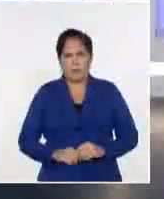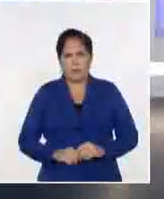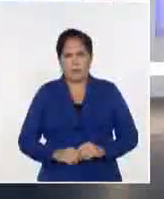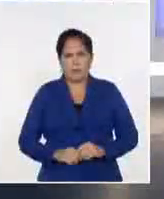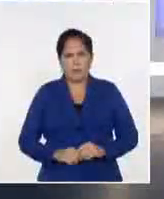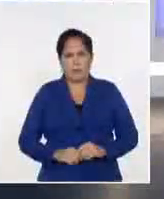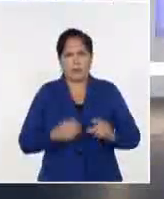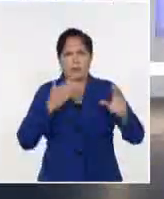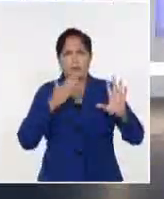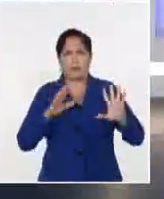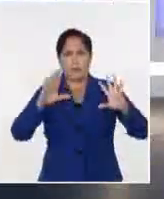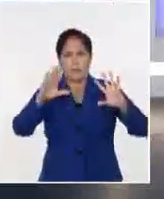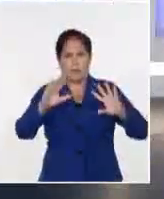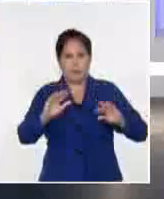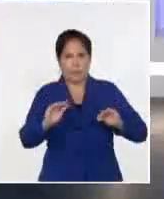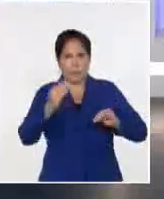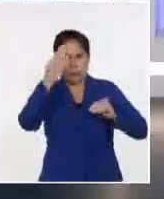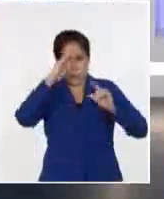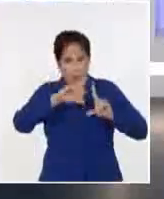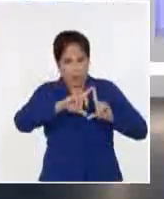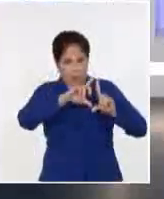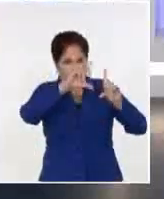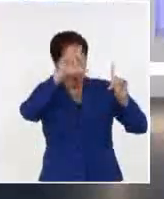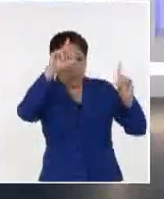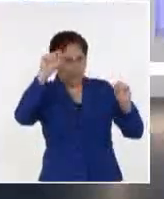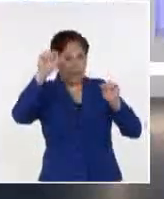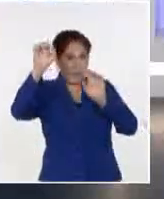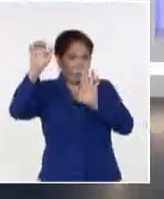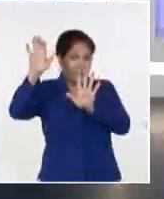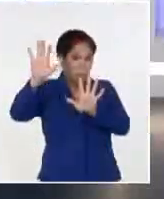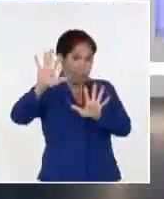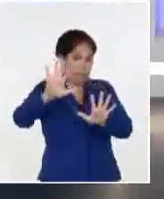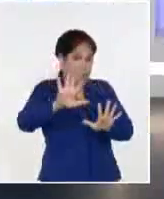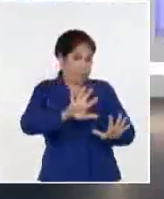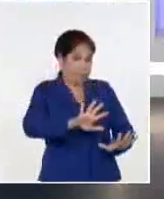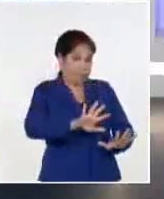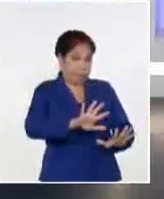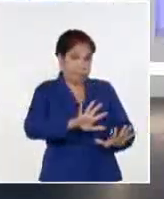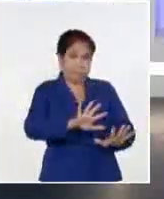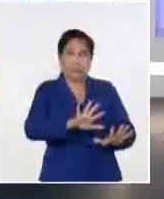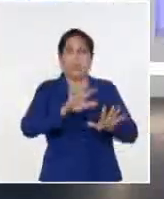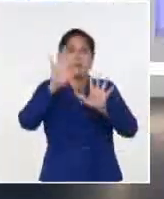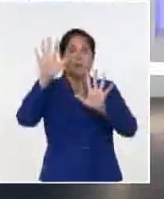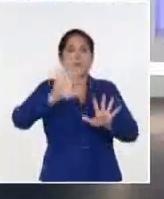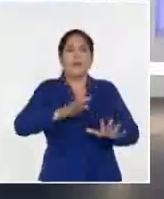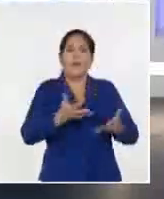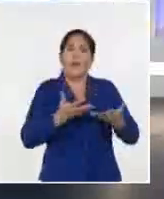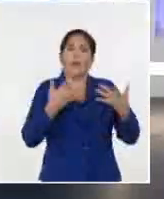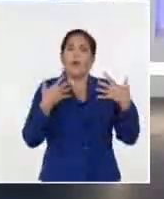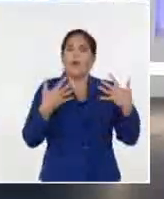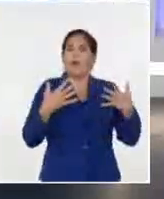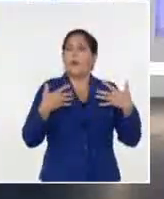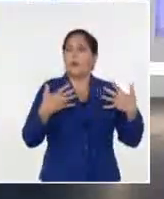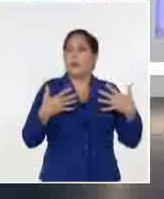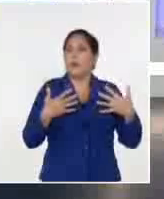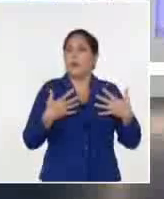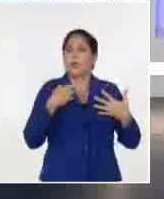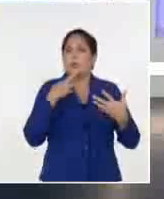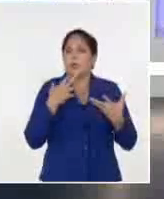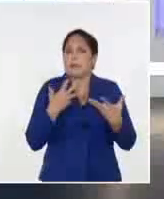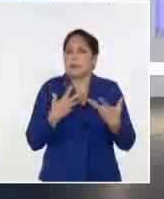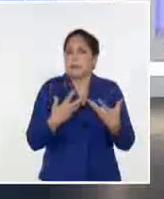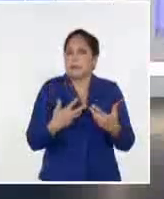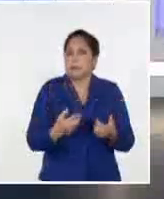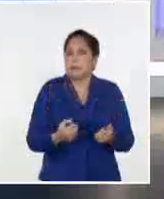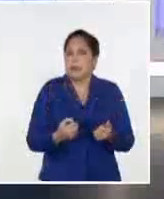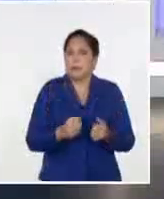Buenas noches. Sobre Cuba prevalece la influencia de una masa de aire un poco más fresca, seca y estable, y se puede apreciar en las